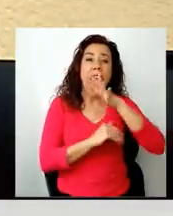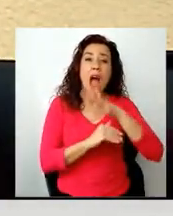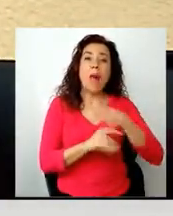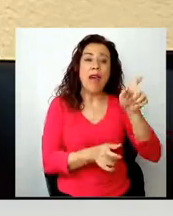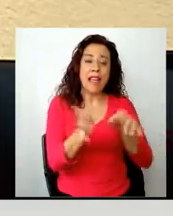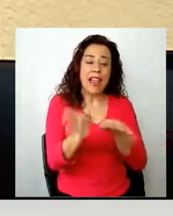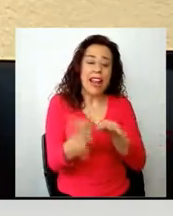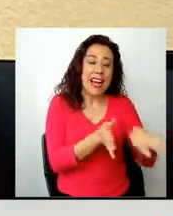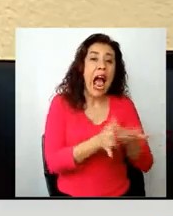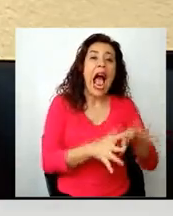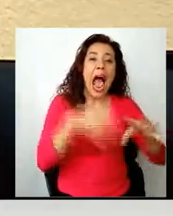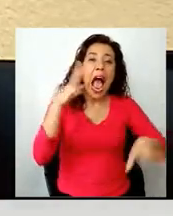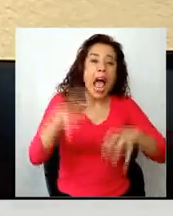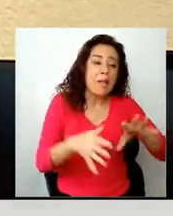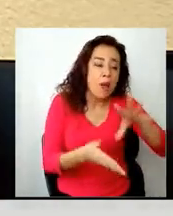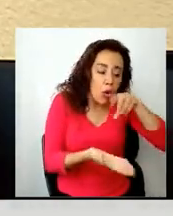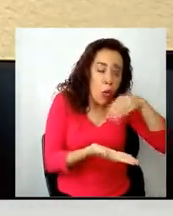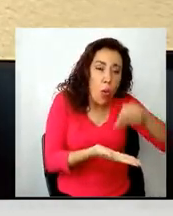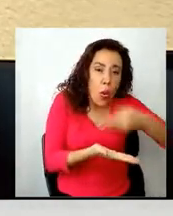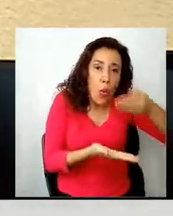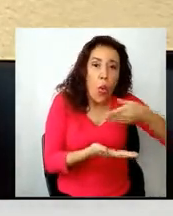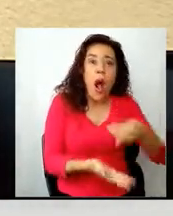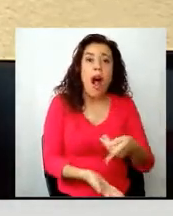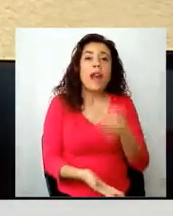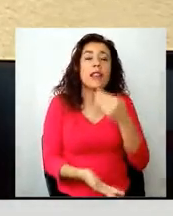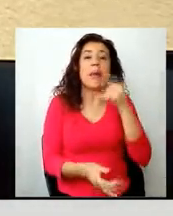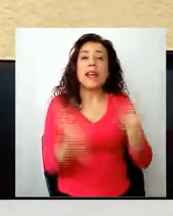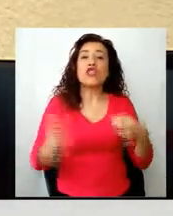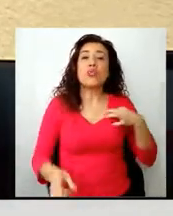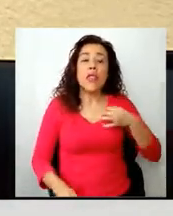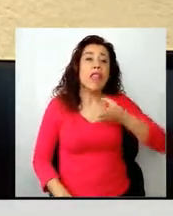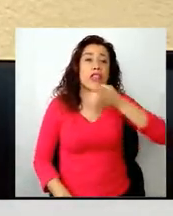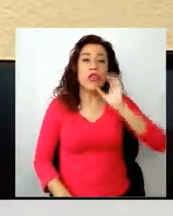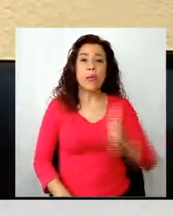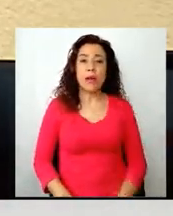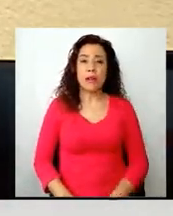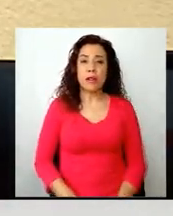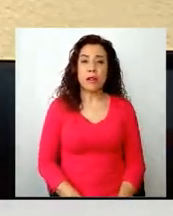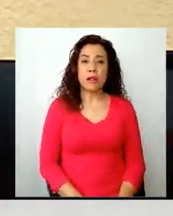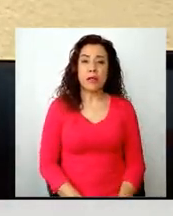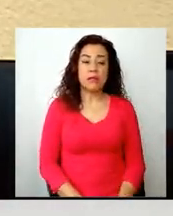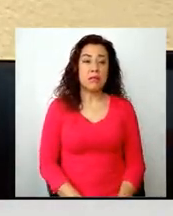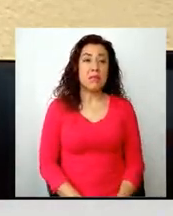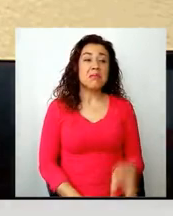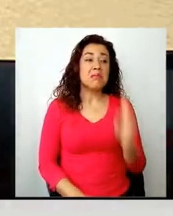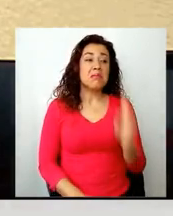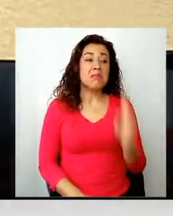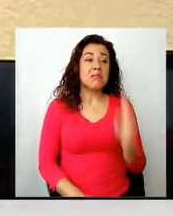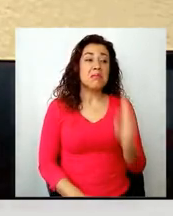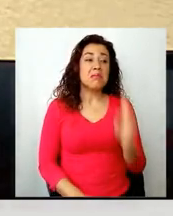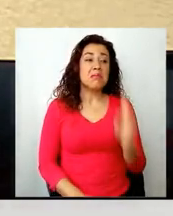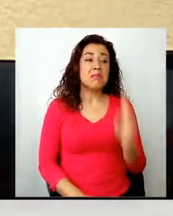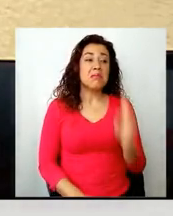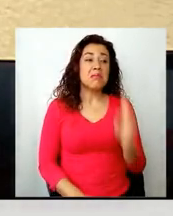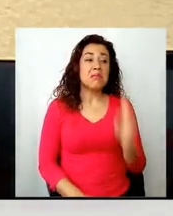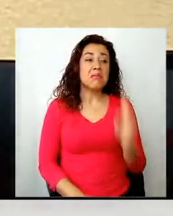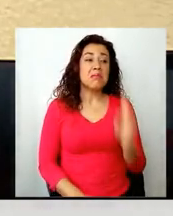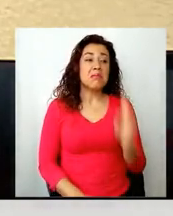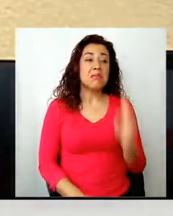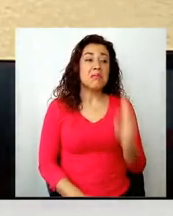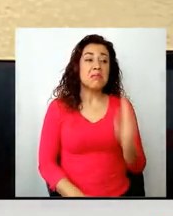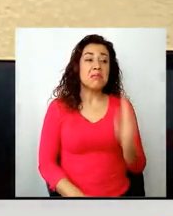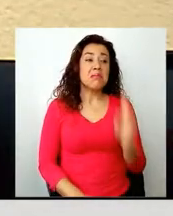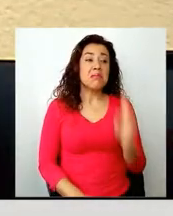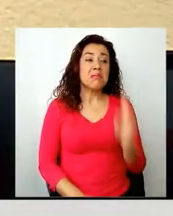y también consume la ciudadanía que alguien hizo alguien no hizo nada en el alcalde de la época no hizo nada